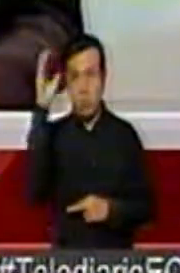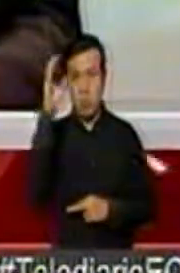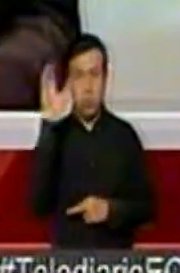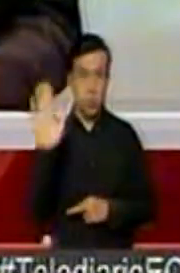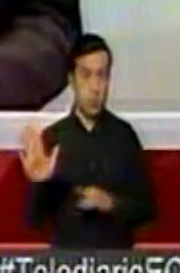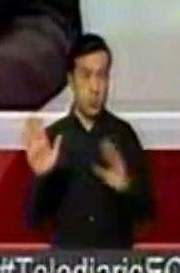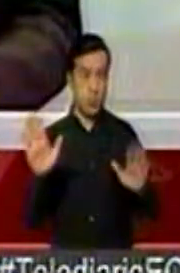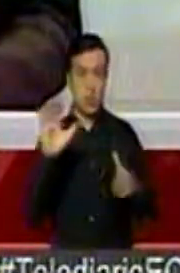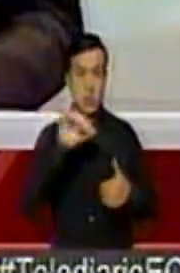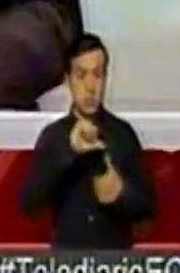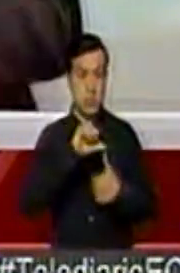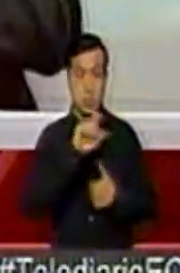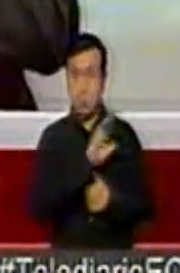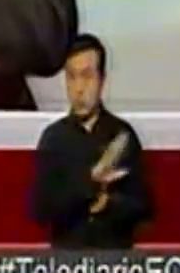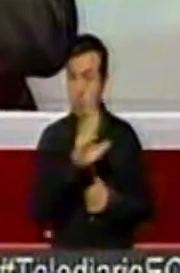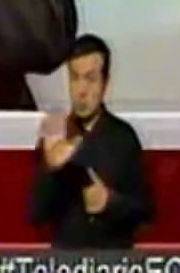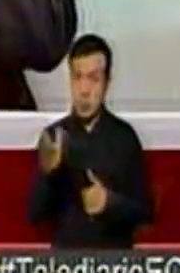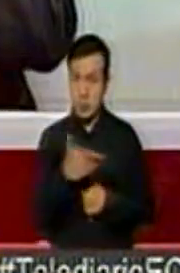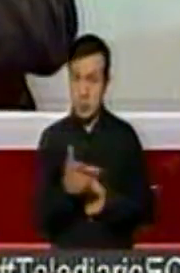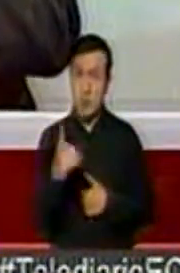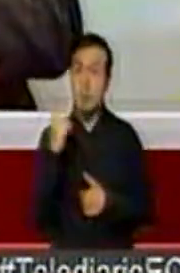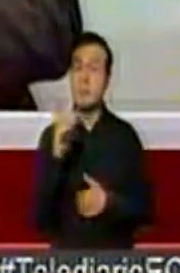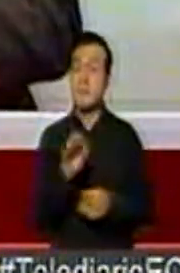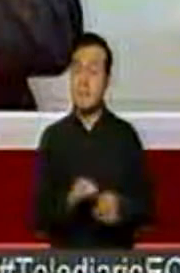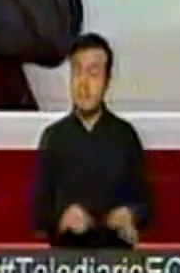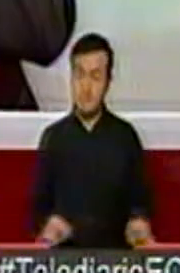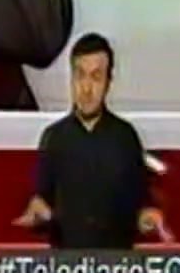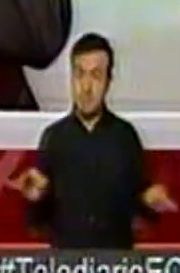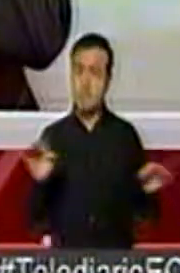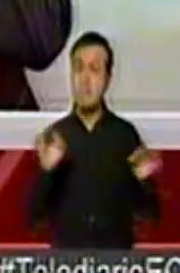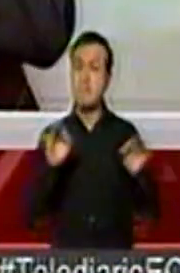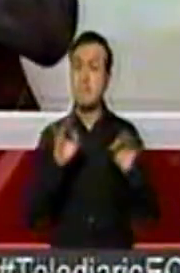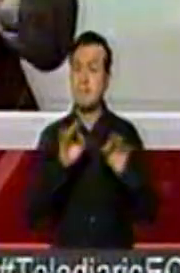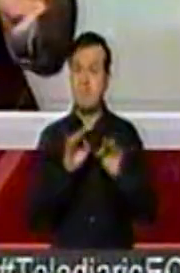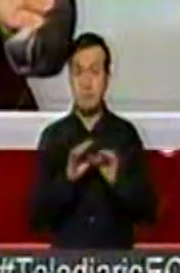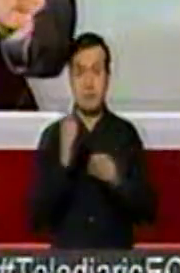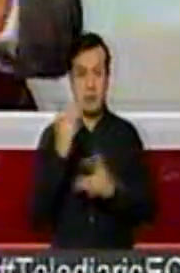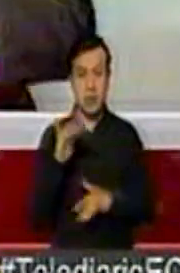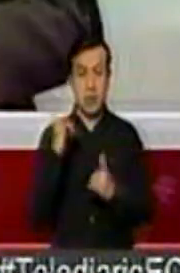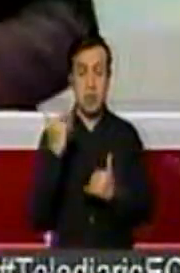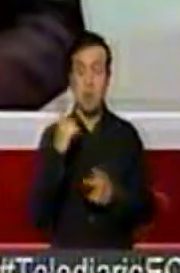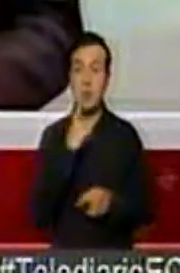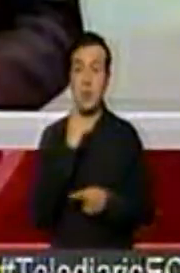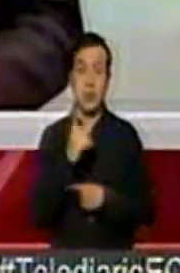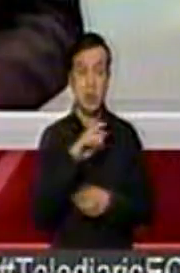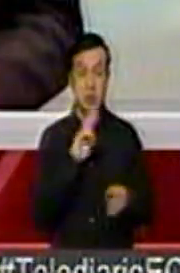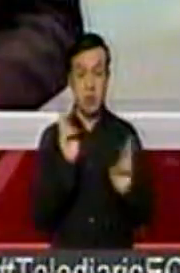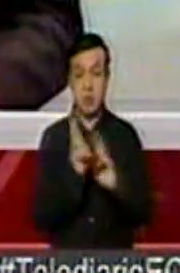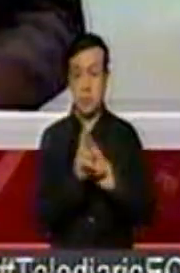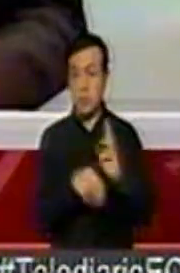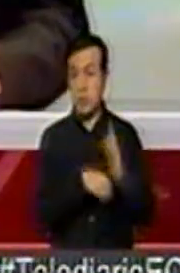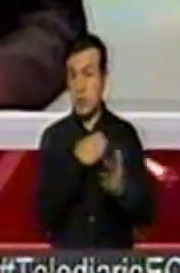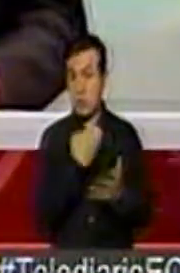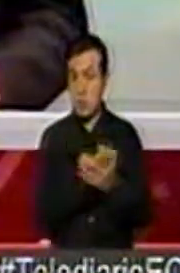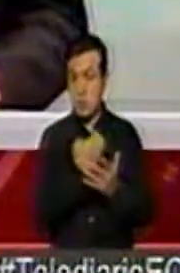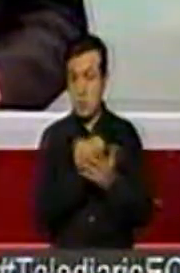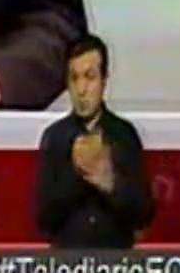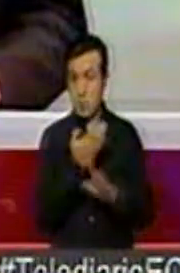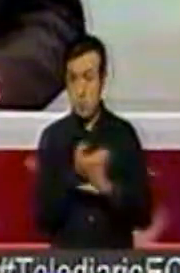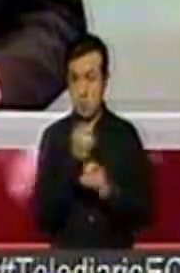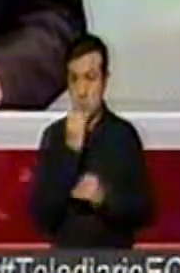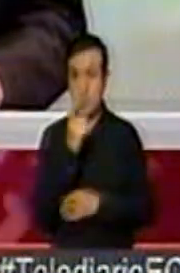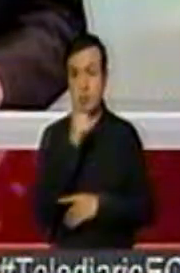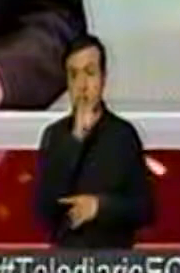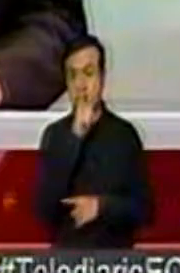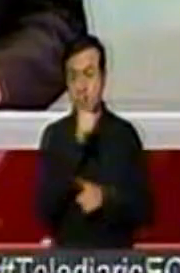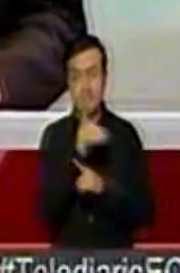países de Centroamérica, etcétera. Por lo tanto, es importante que, ya que ahora estamos hablando de reformas económicas, ¿no es cierto?,